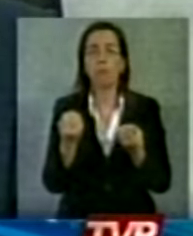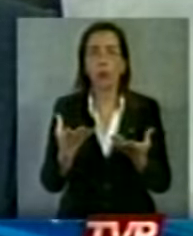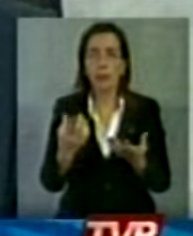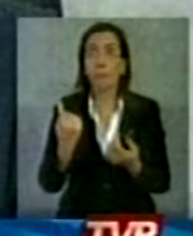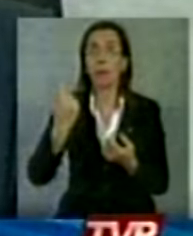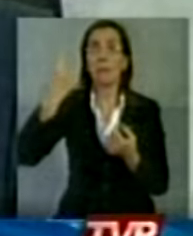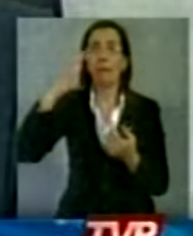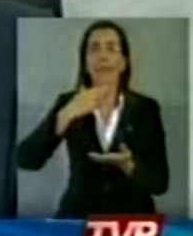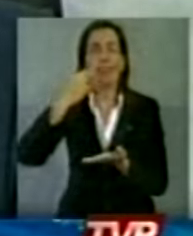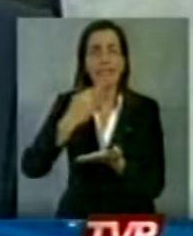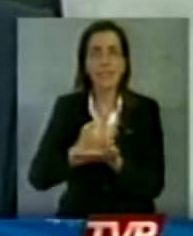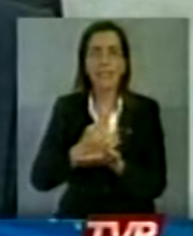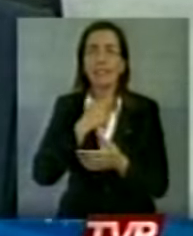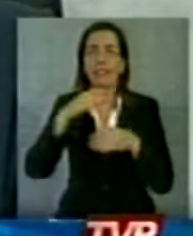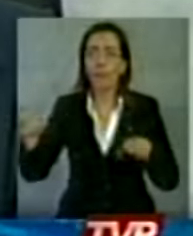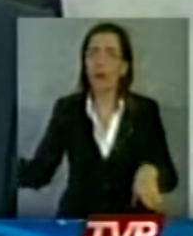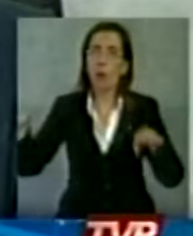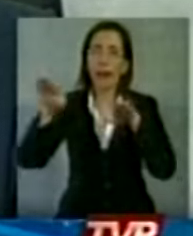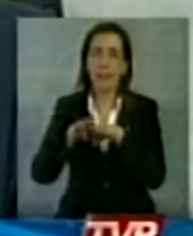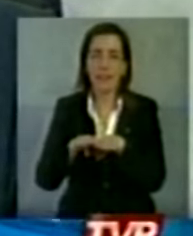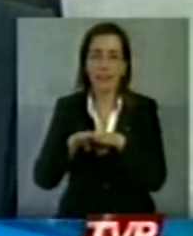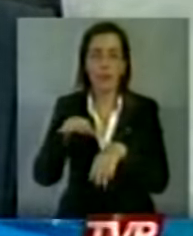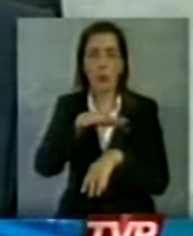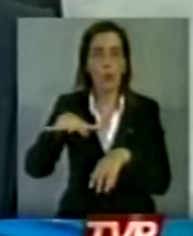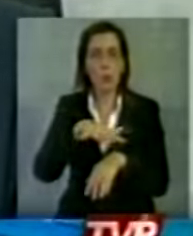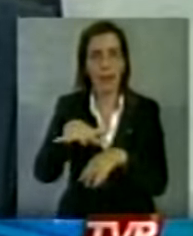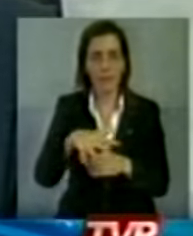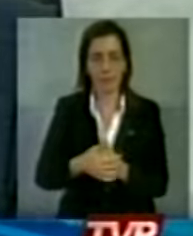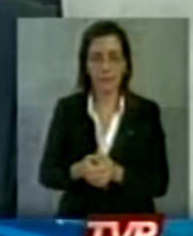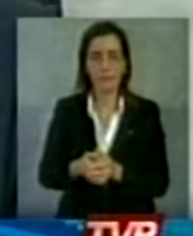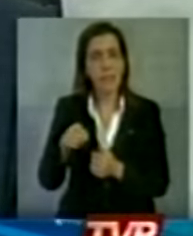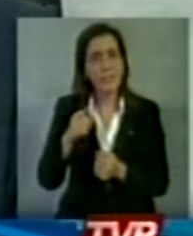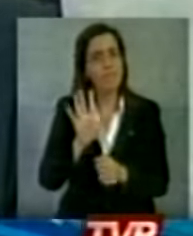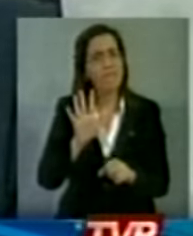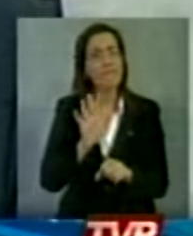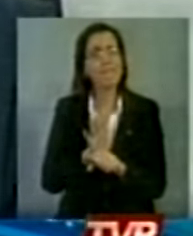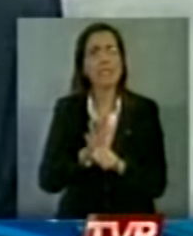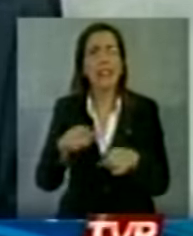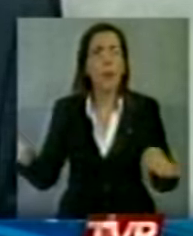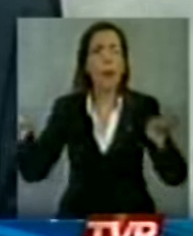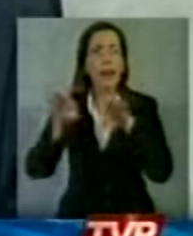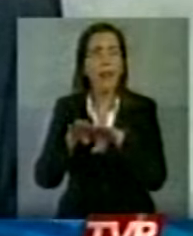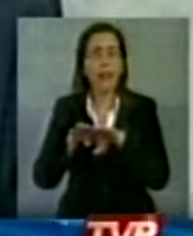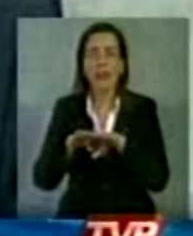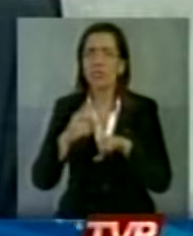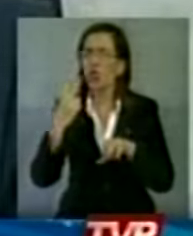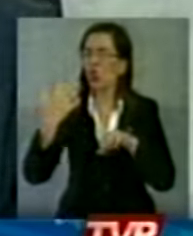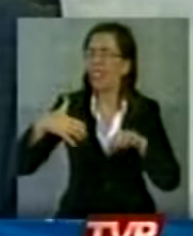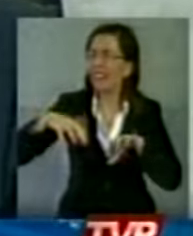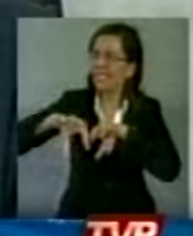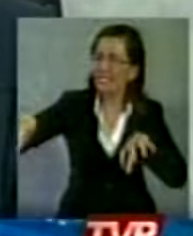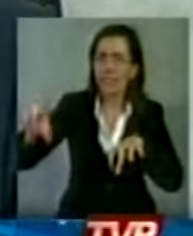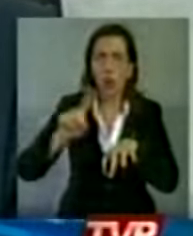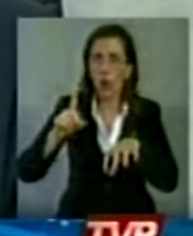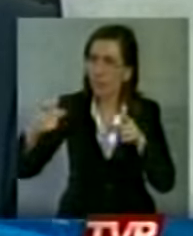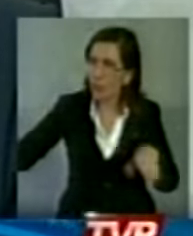decisión tendiente a equiparar el desarrollo regional. De esto hablamos cuando decimos que no puede haber dos